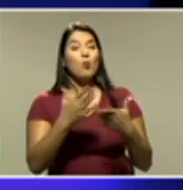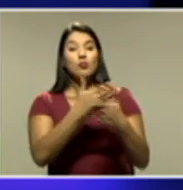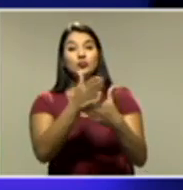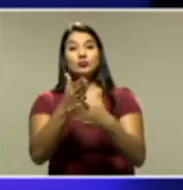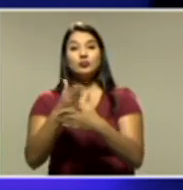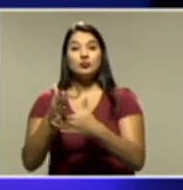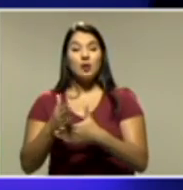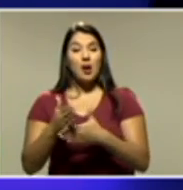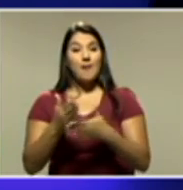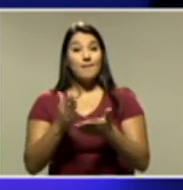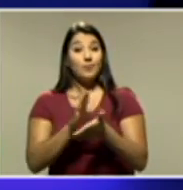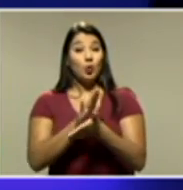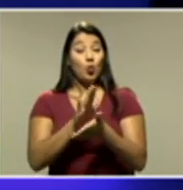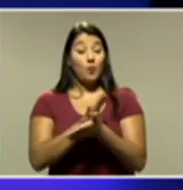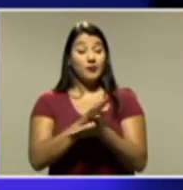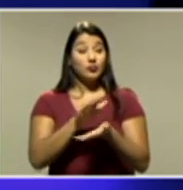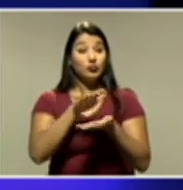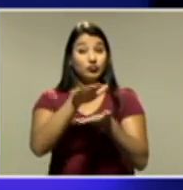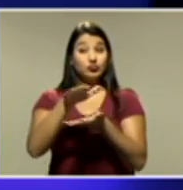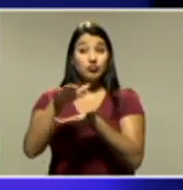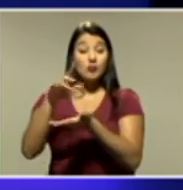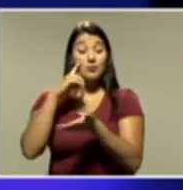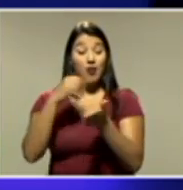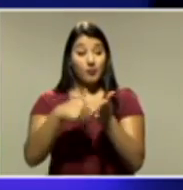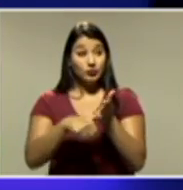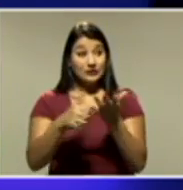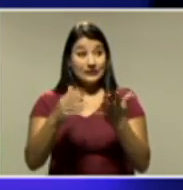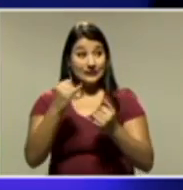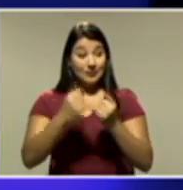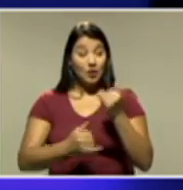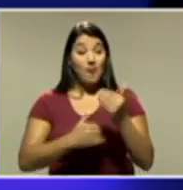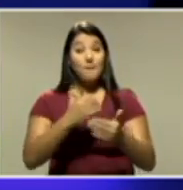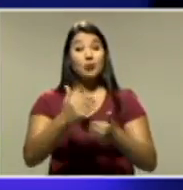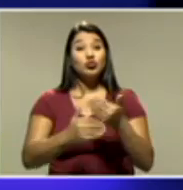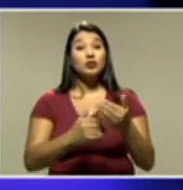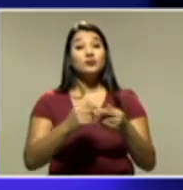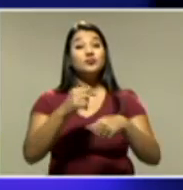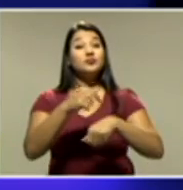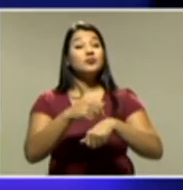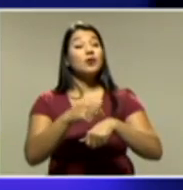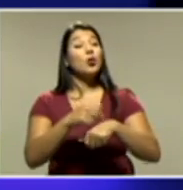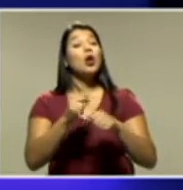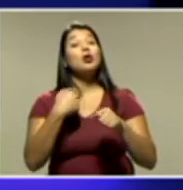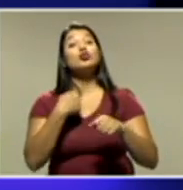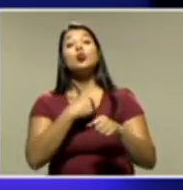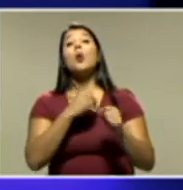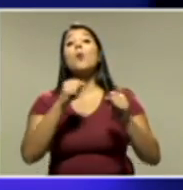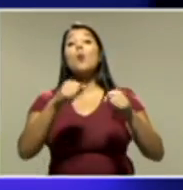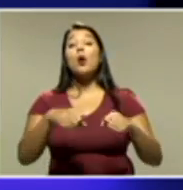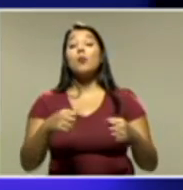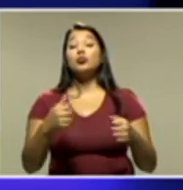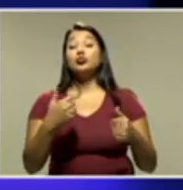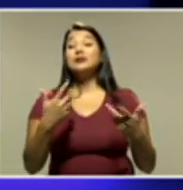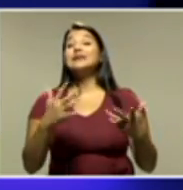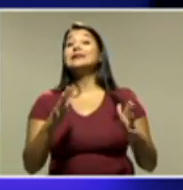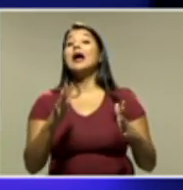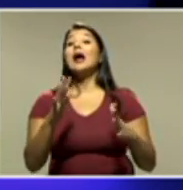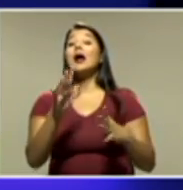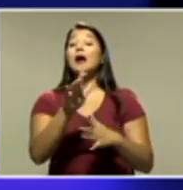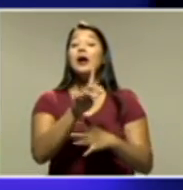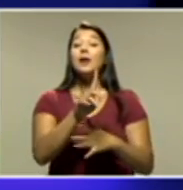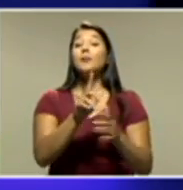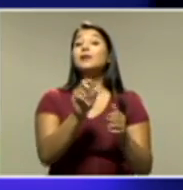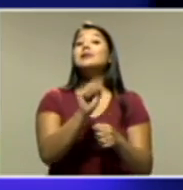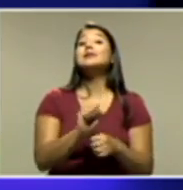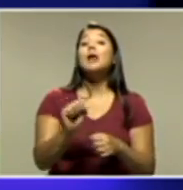del material electoral, si ya terminó el proceso, y a qué hora podemos tener ya el día de la elección los